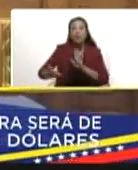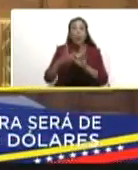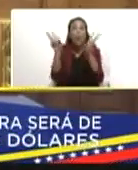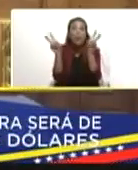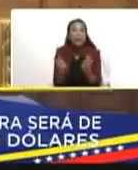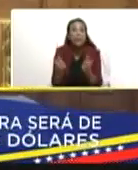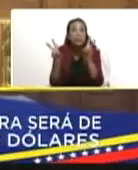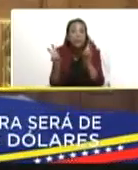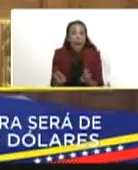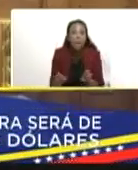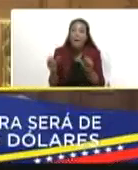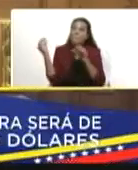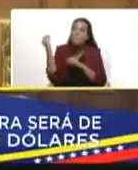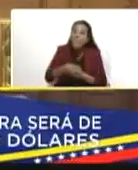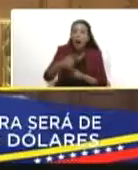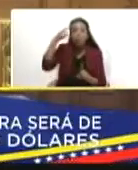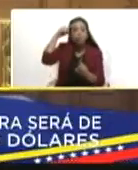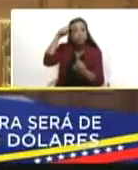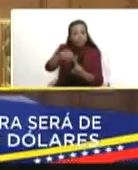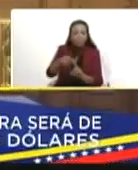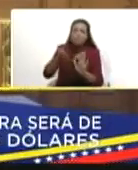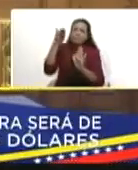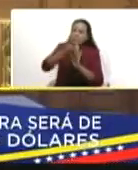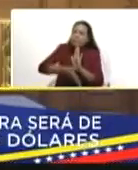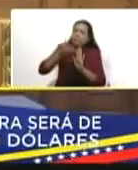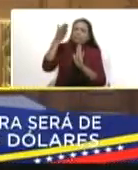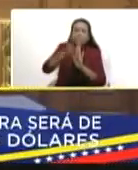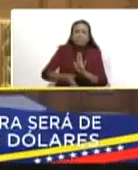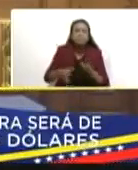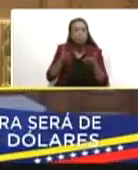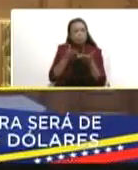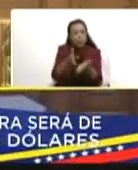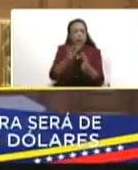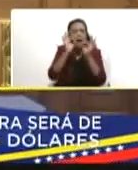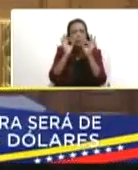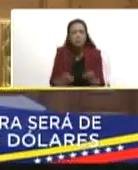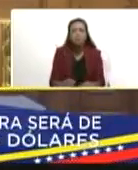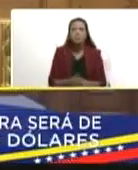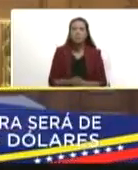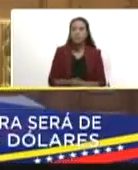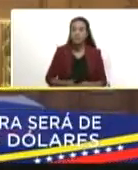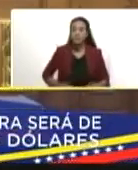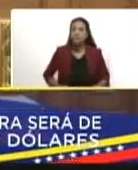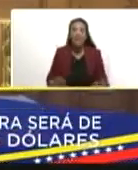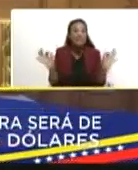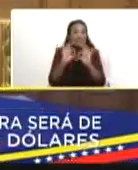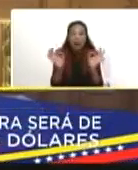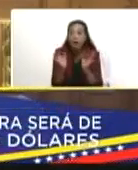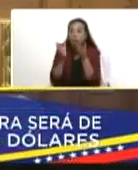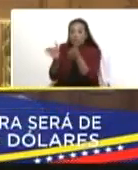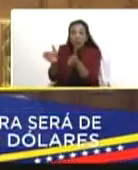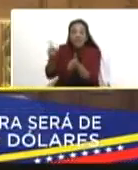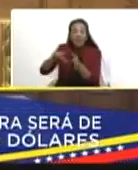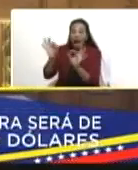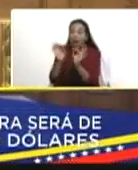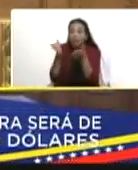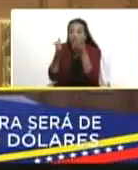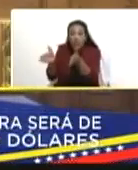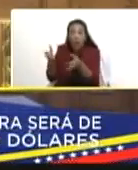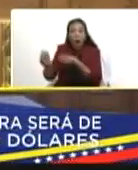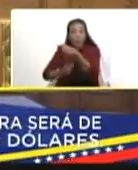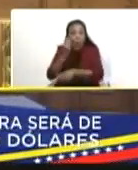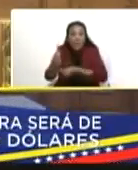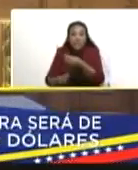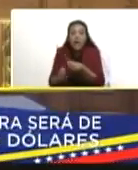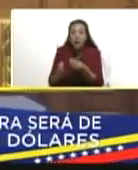tema Seguiremos nosotros perseverando en Nuestro camino nada de esto